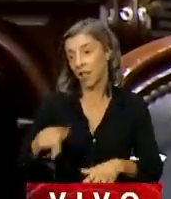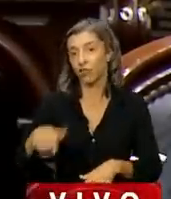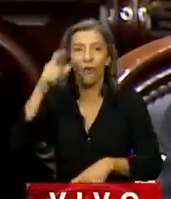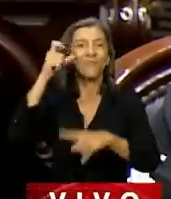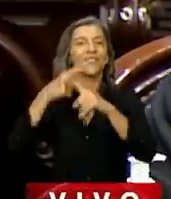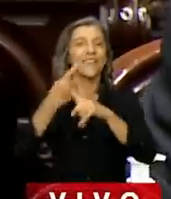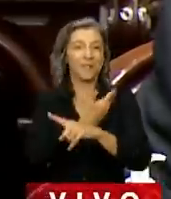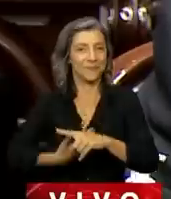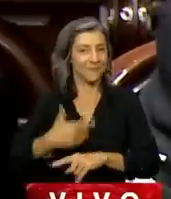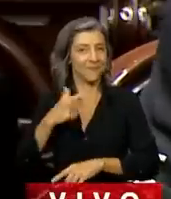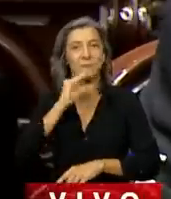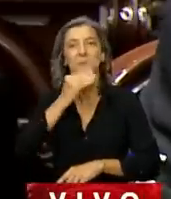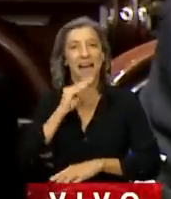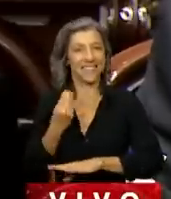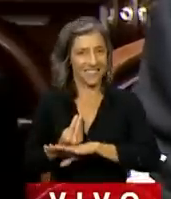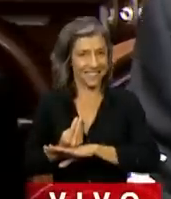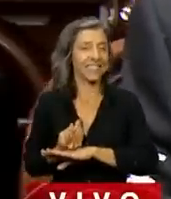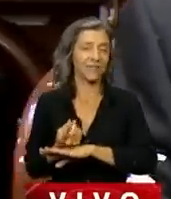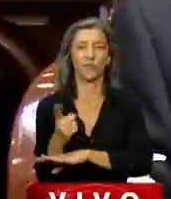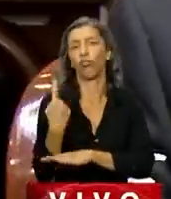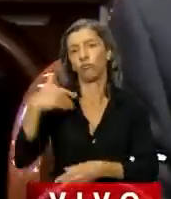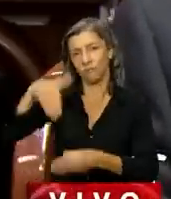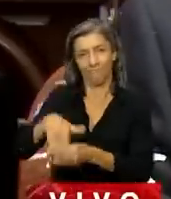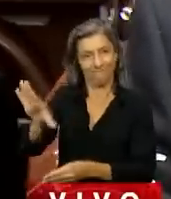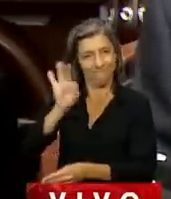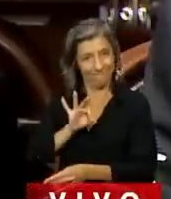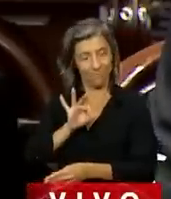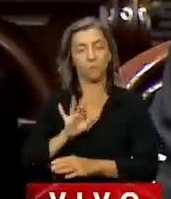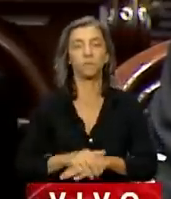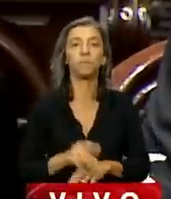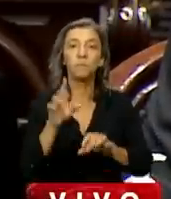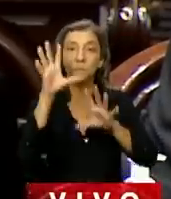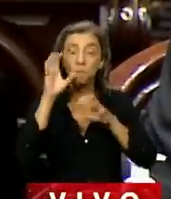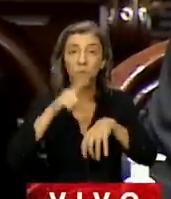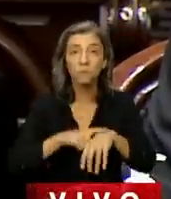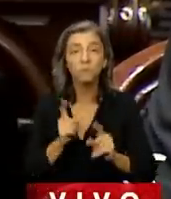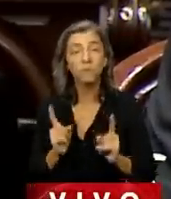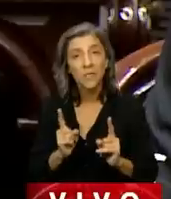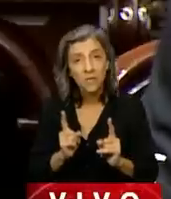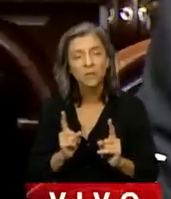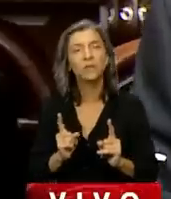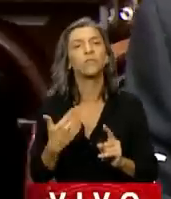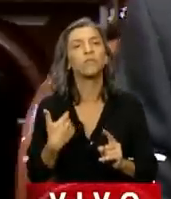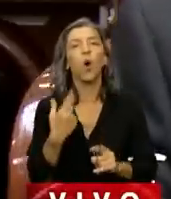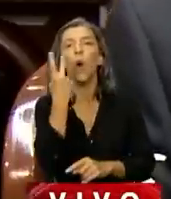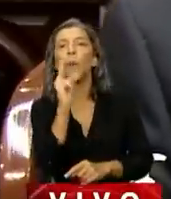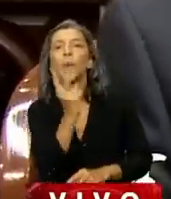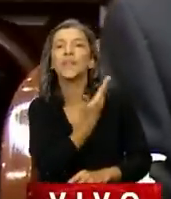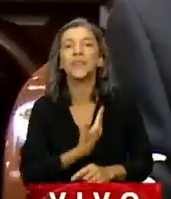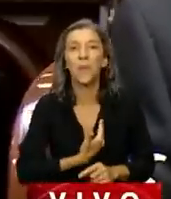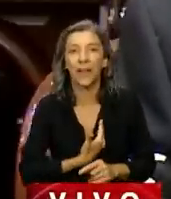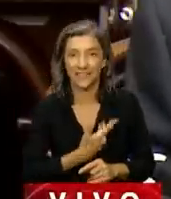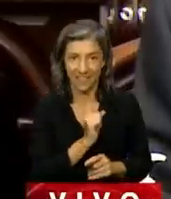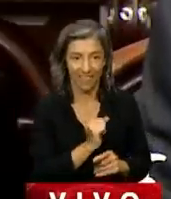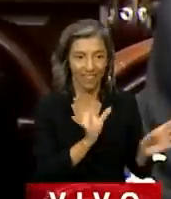Massa, que acaba de renunciar. Y se hizo en simultáneo con los vicepresidentes de cada una de las mayorías que